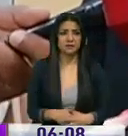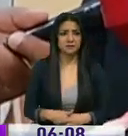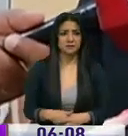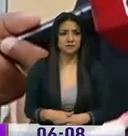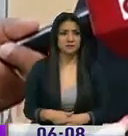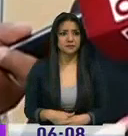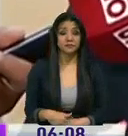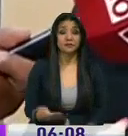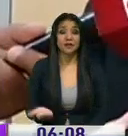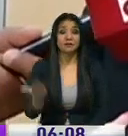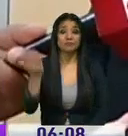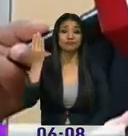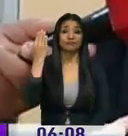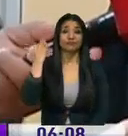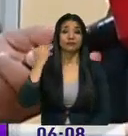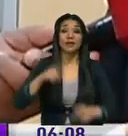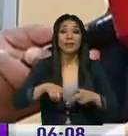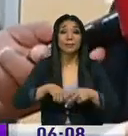7 años atrás,